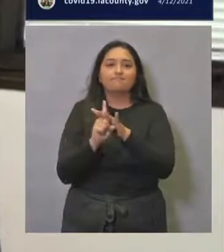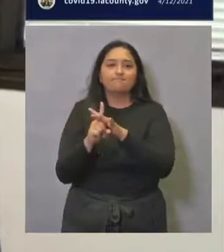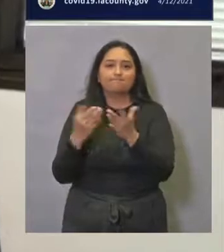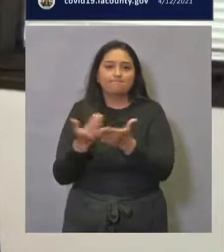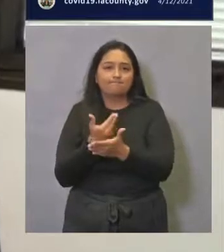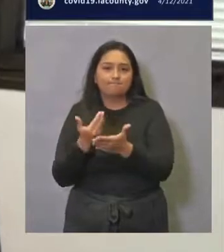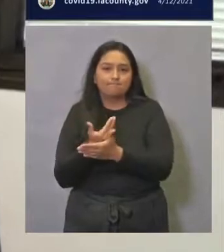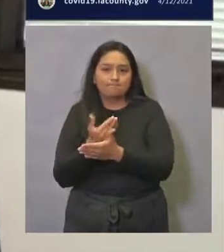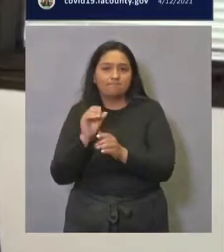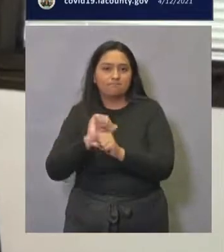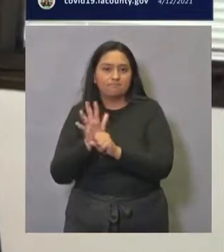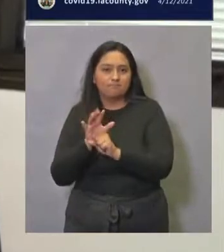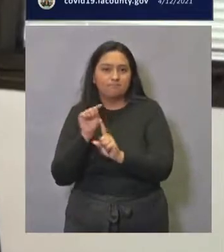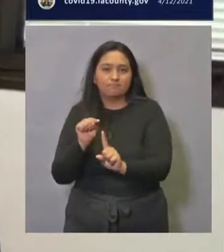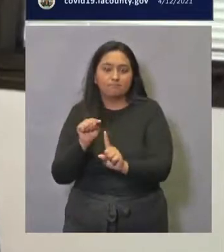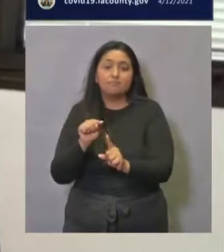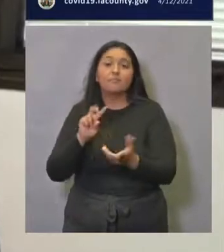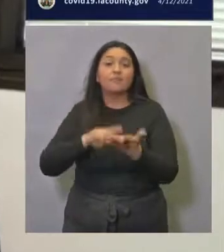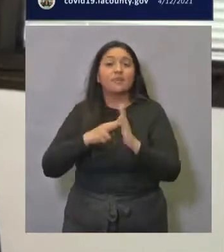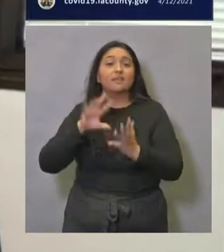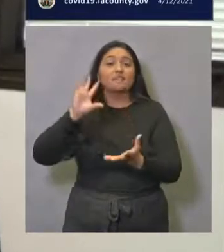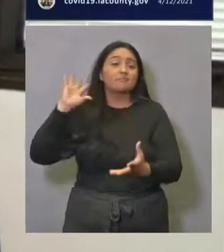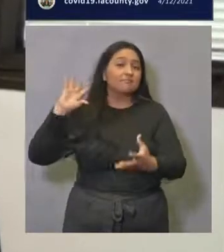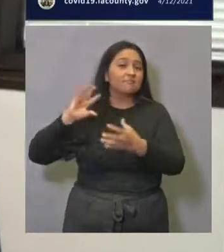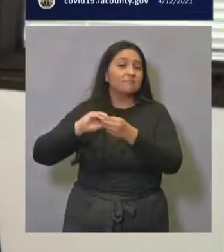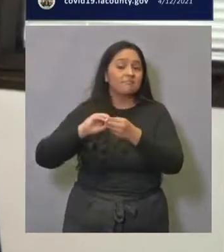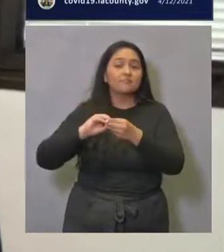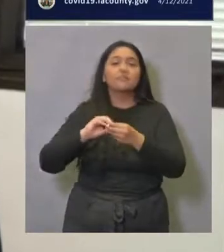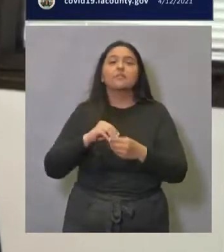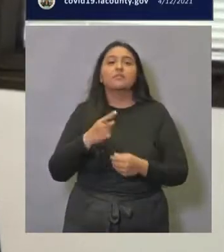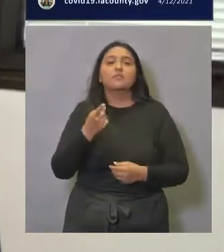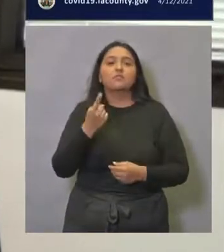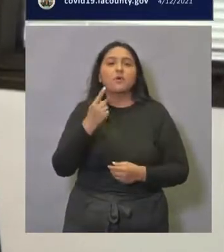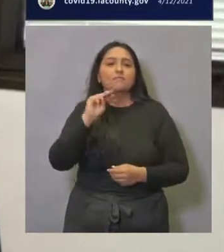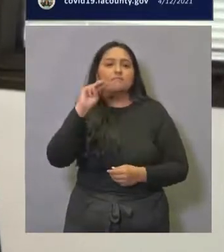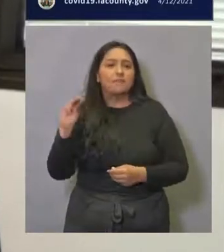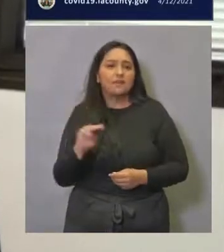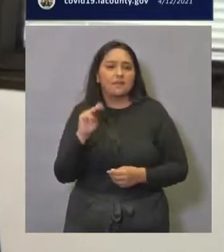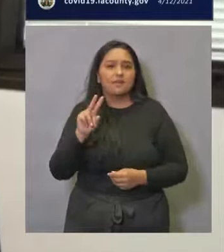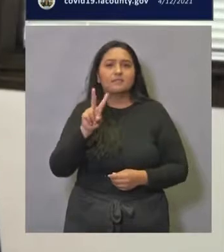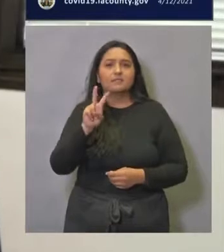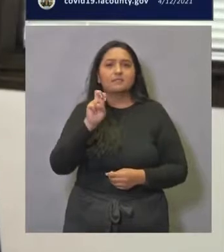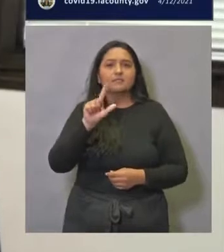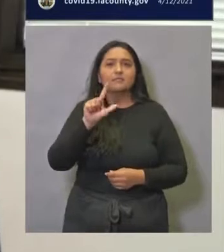número total de casos en el condado de Los Ángeles a